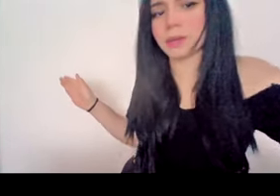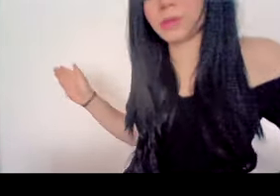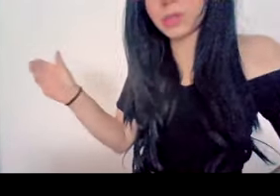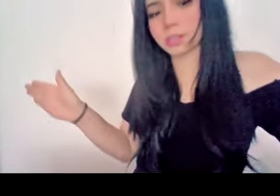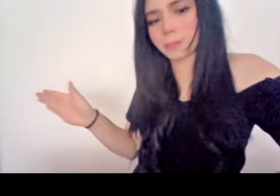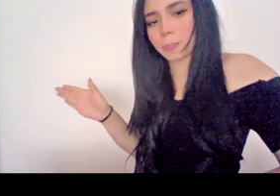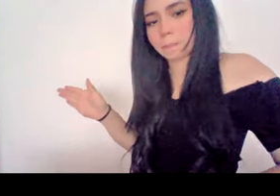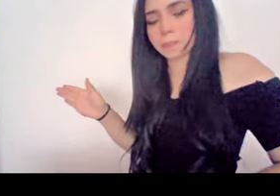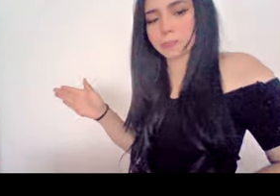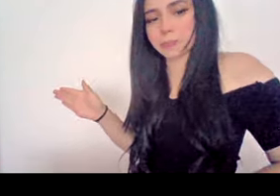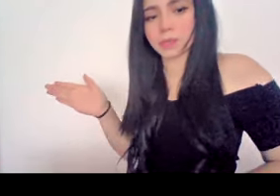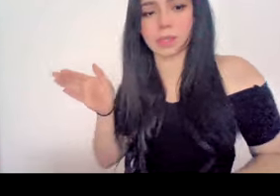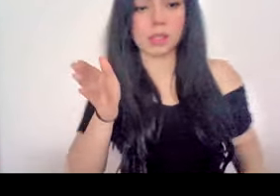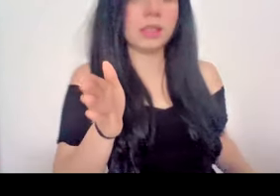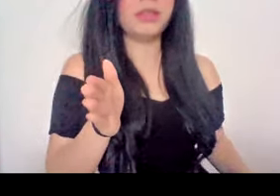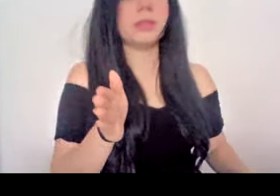Vamos a hacer la mano así.